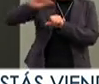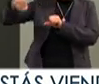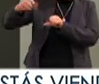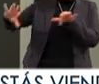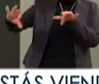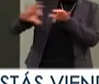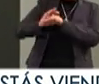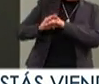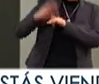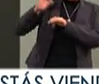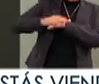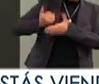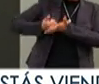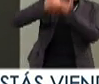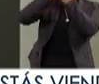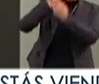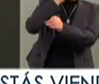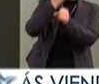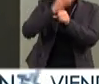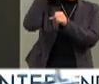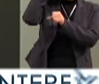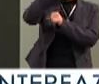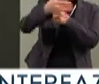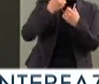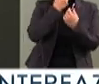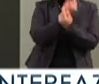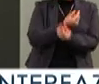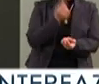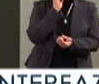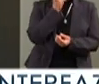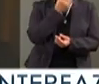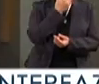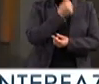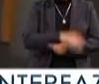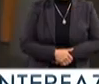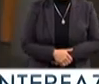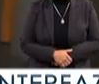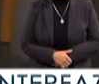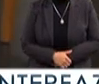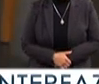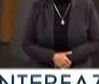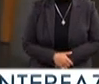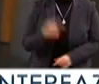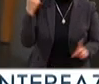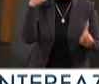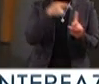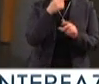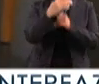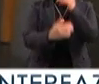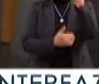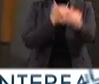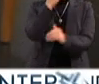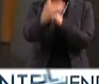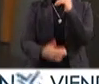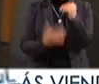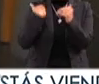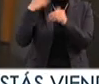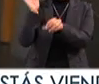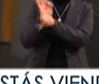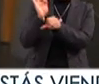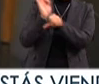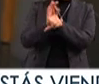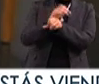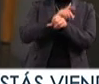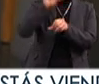son las que más oportunidades de futuro van a ver a los chicos y a las chicas. Dentro de los objetivos de desarrollo sostenible de la